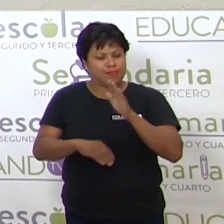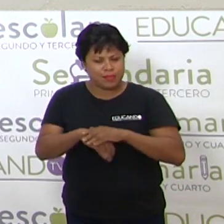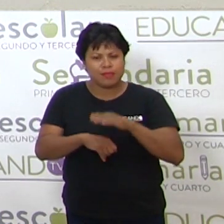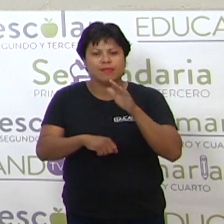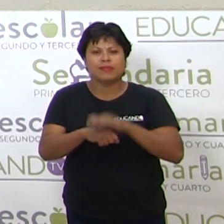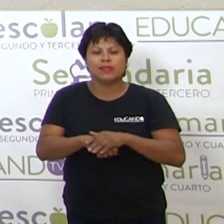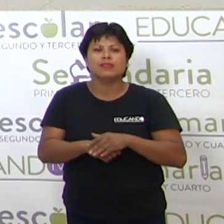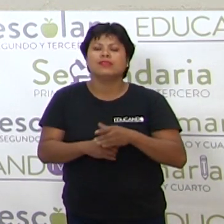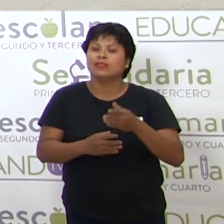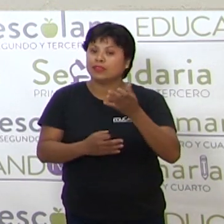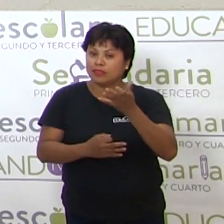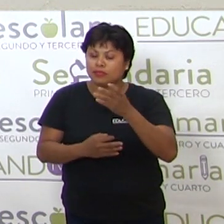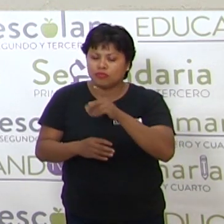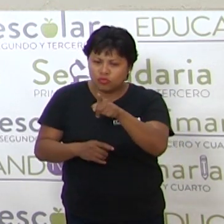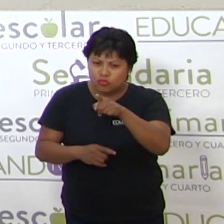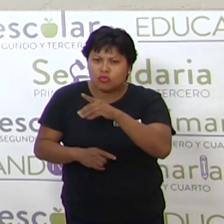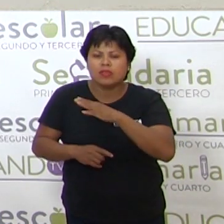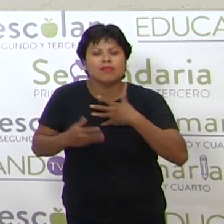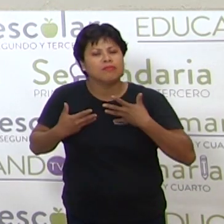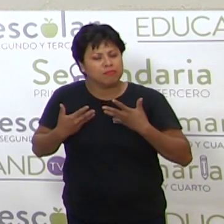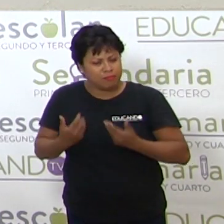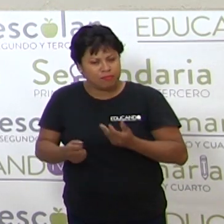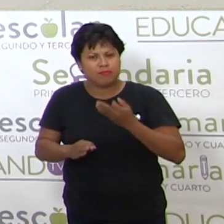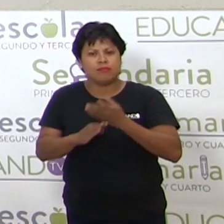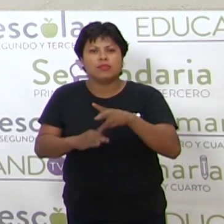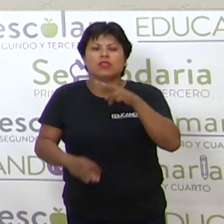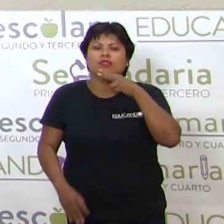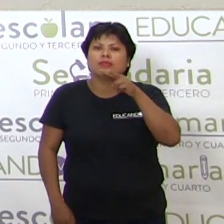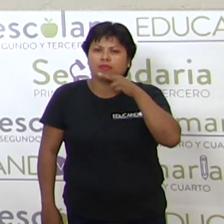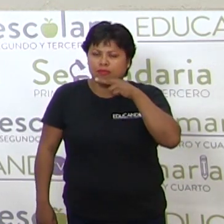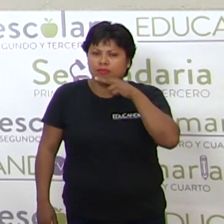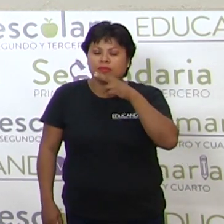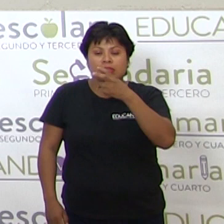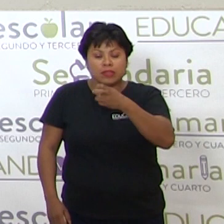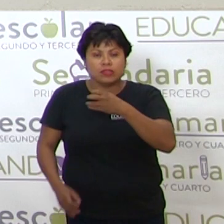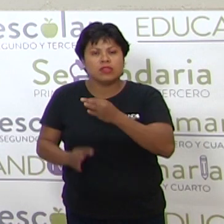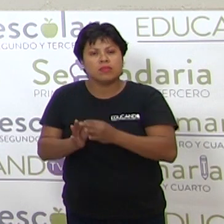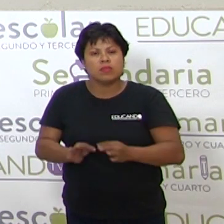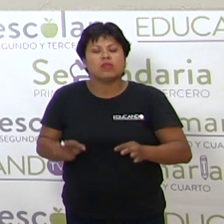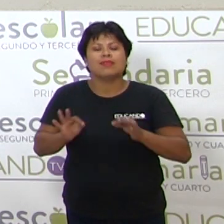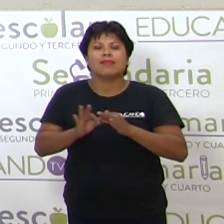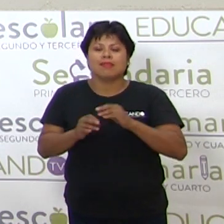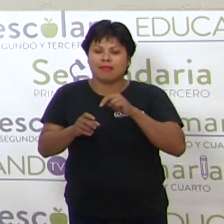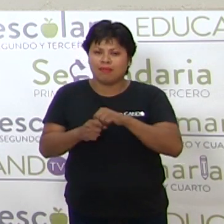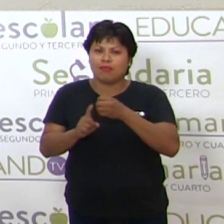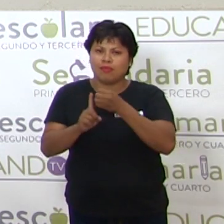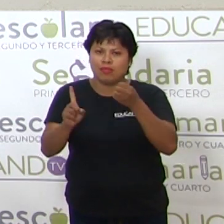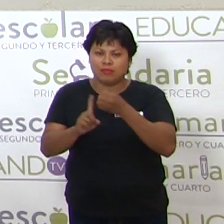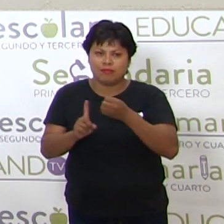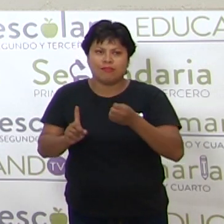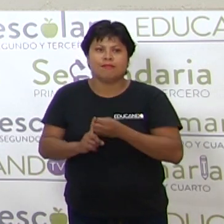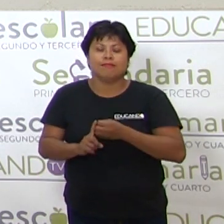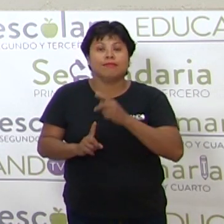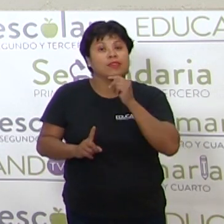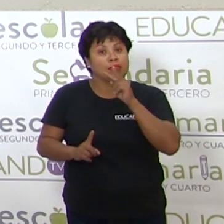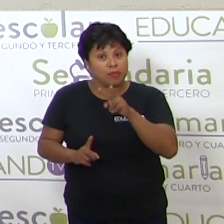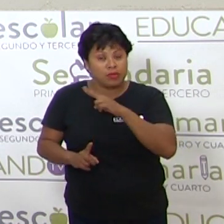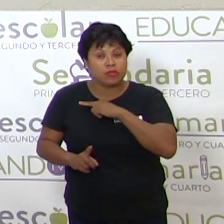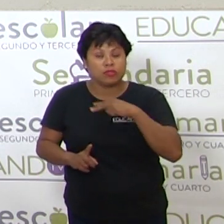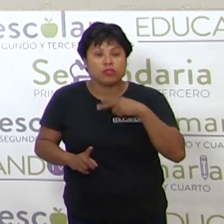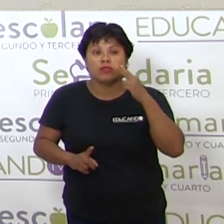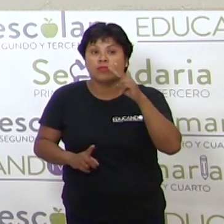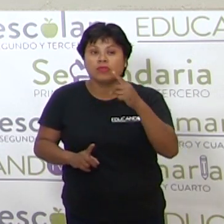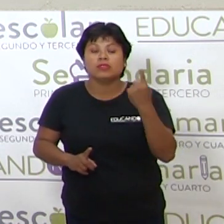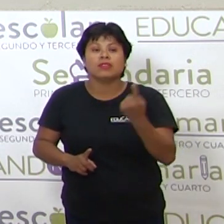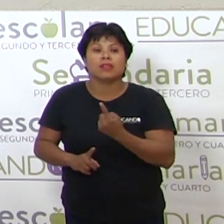que todo comprendido que los verbos forman parte importante en una oración también tratamos de